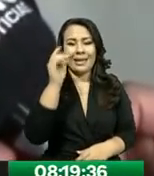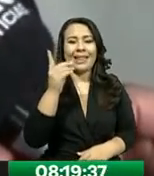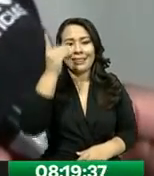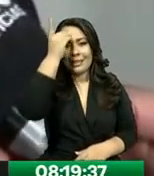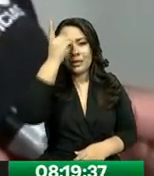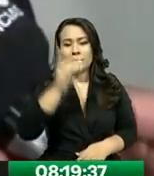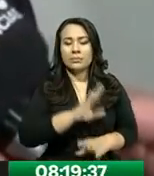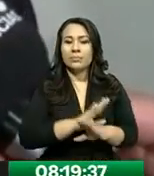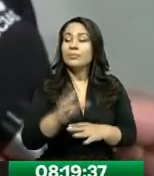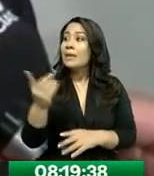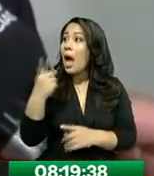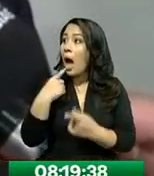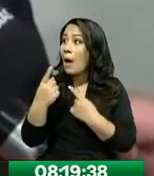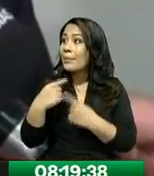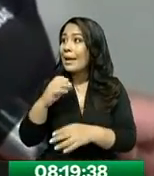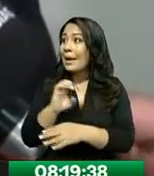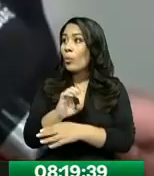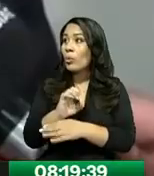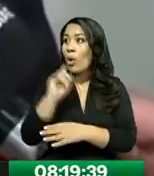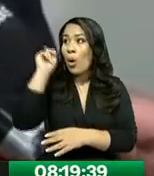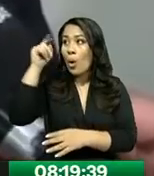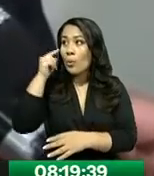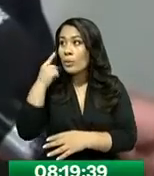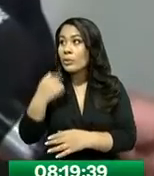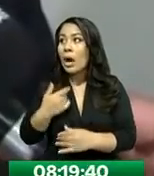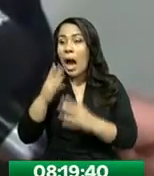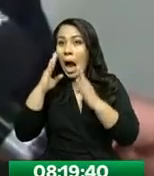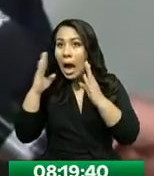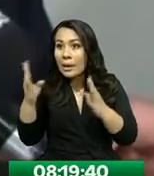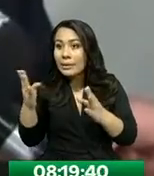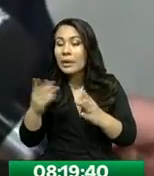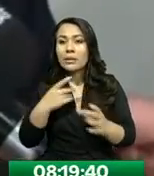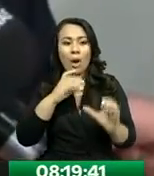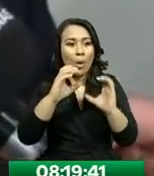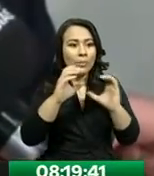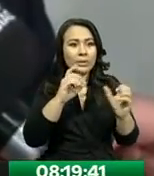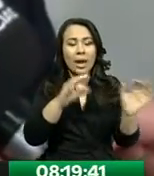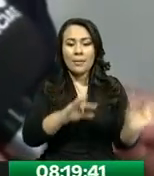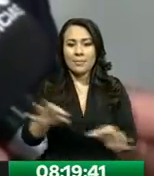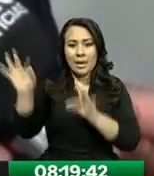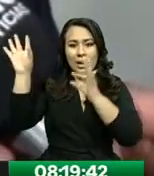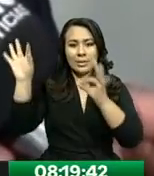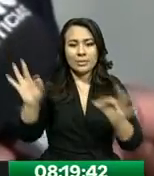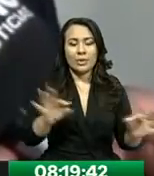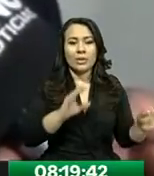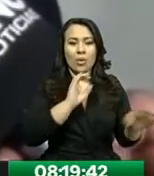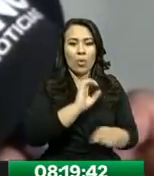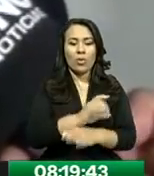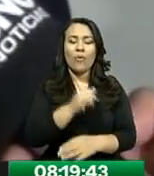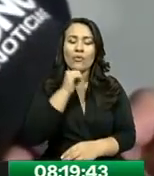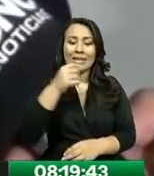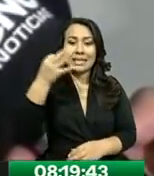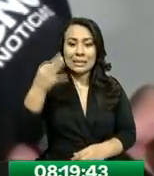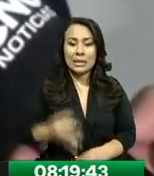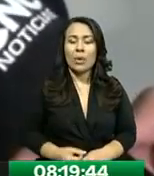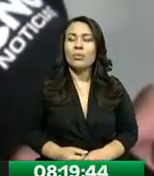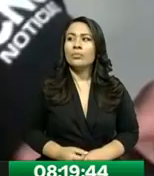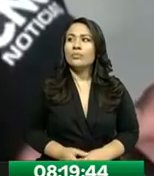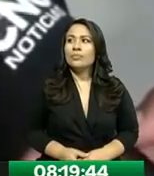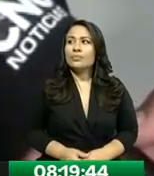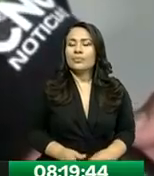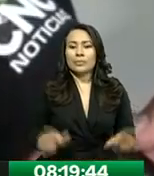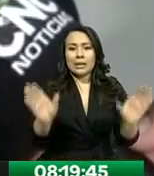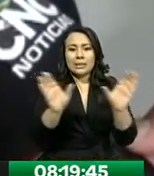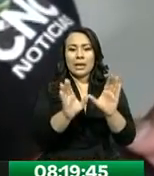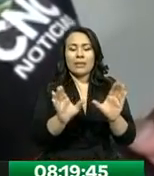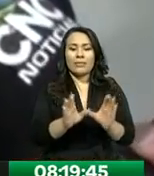ha tomado el gobierno del Ecuador. Hemos estado atentos, hablamos con Migración del Ecuador, aún no empieza en firme estos requerimientos,